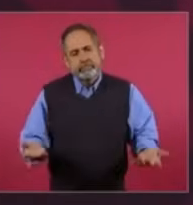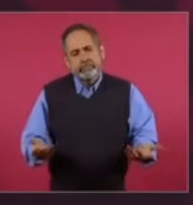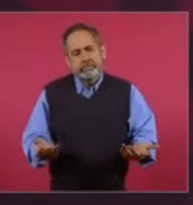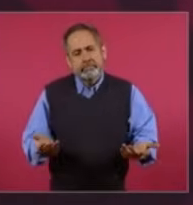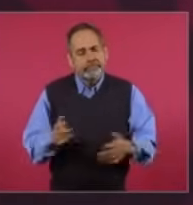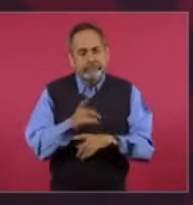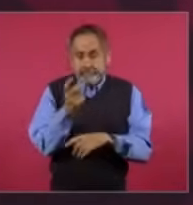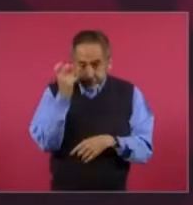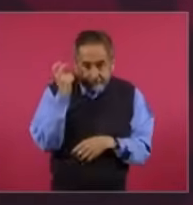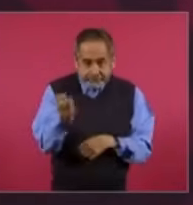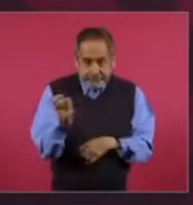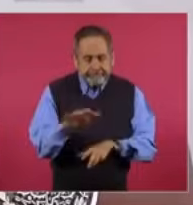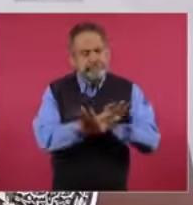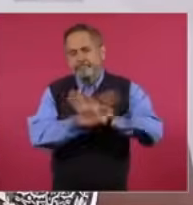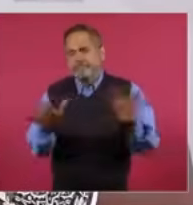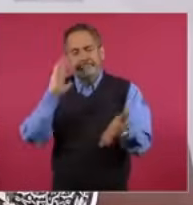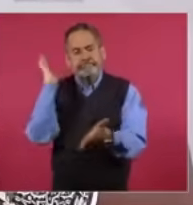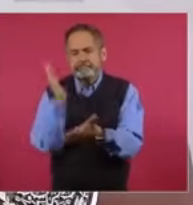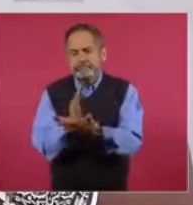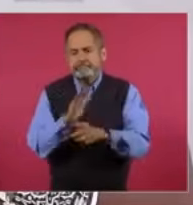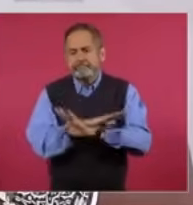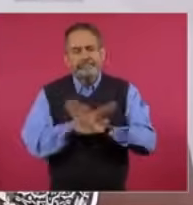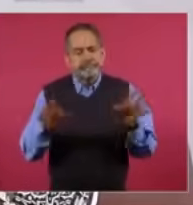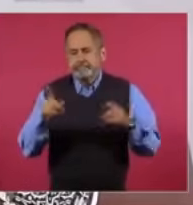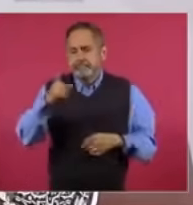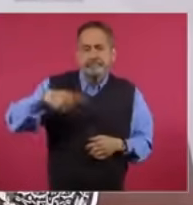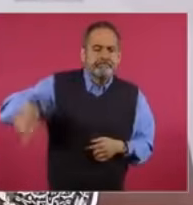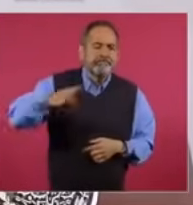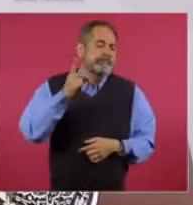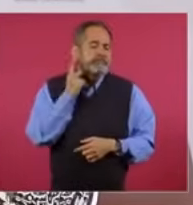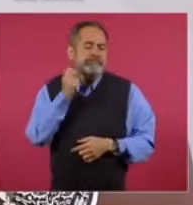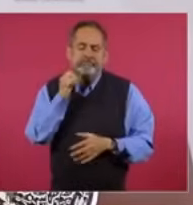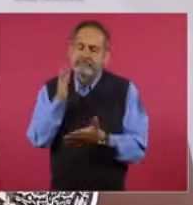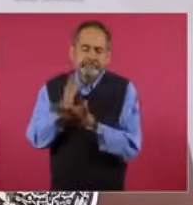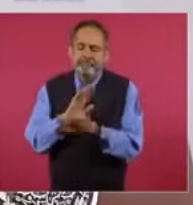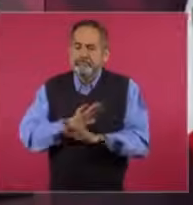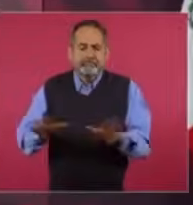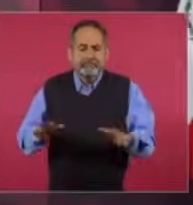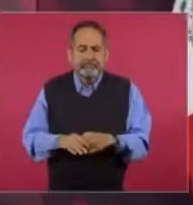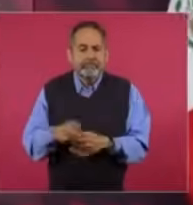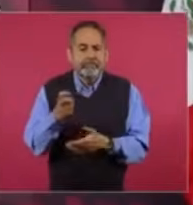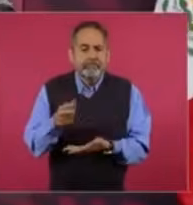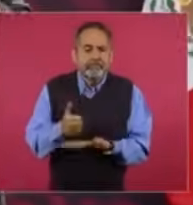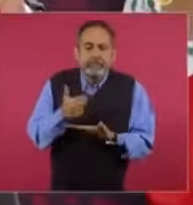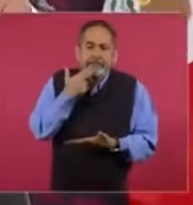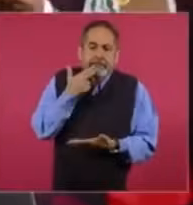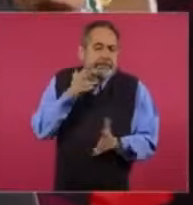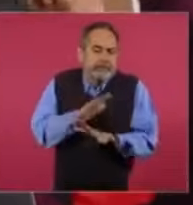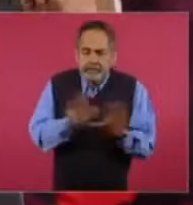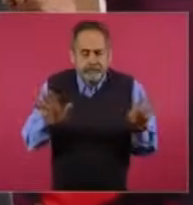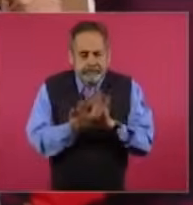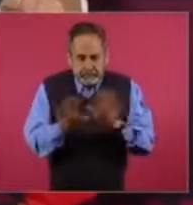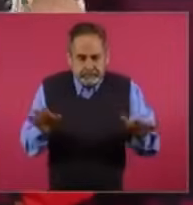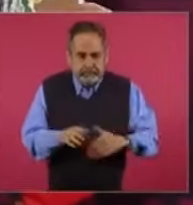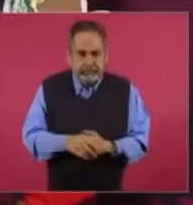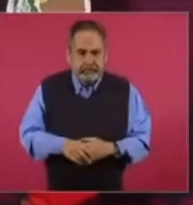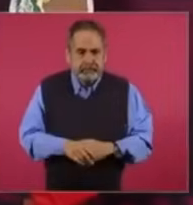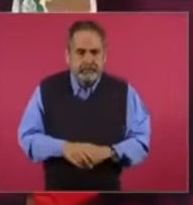ya no se da en el Poder Legislativo. Y eso ayuda mucho, porque cuando entregan